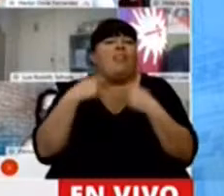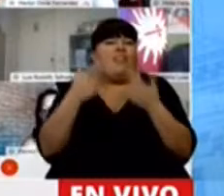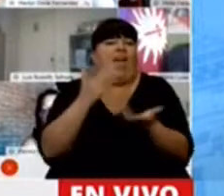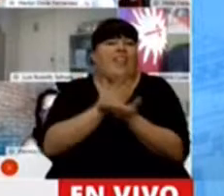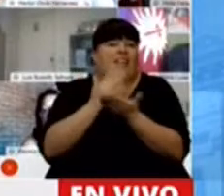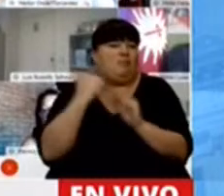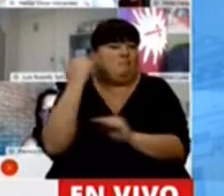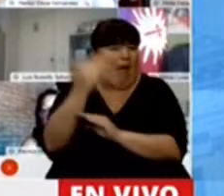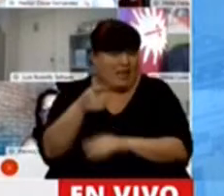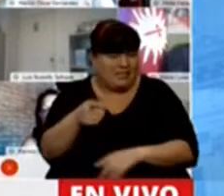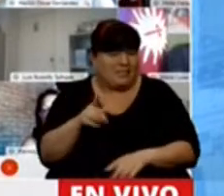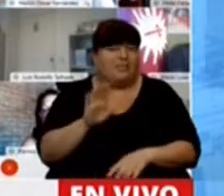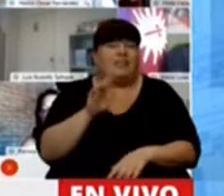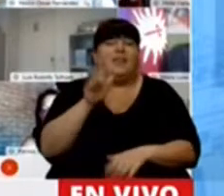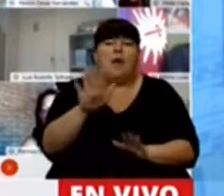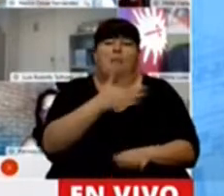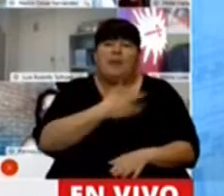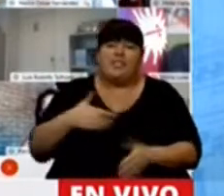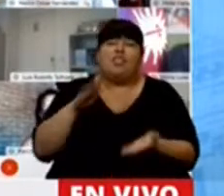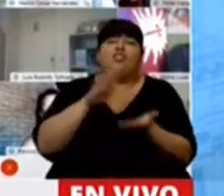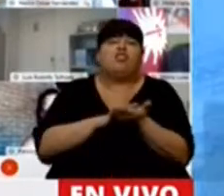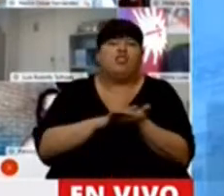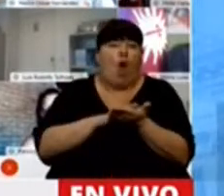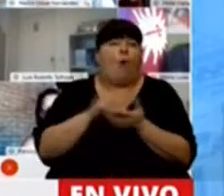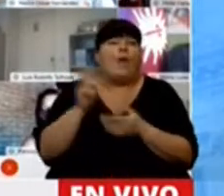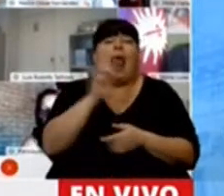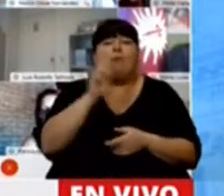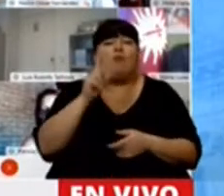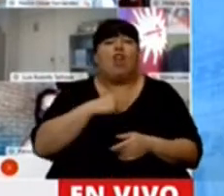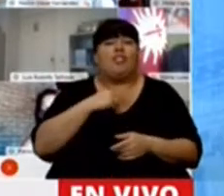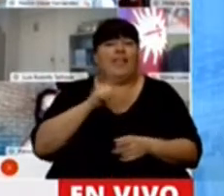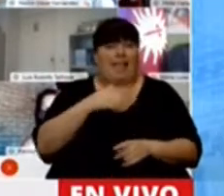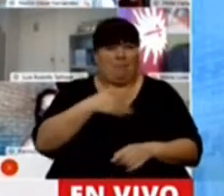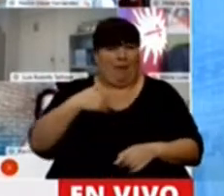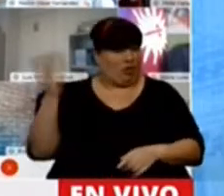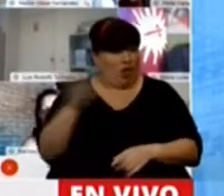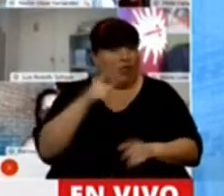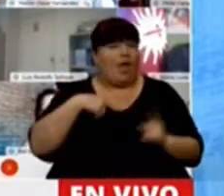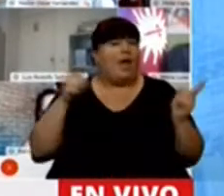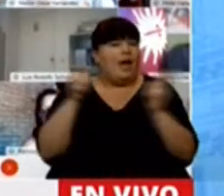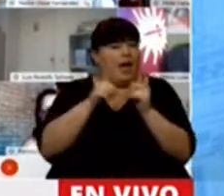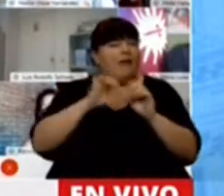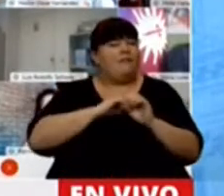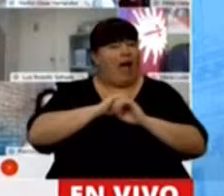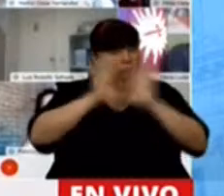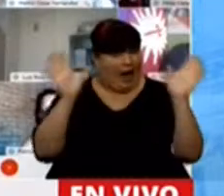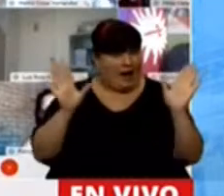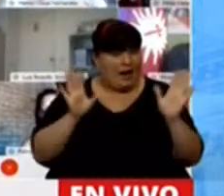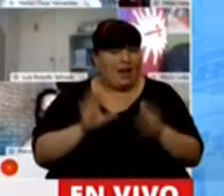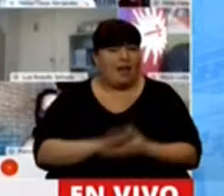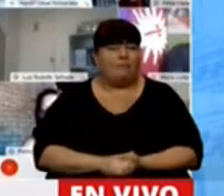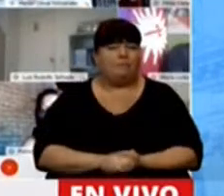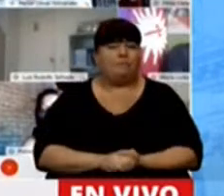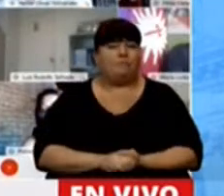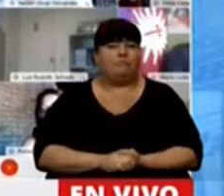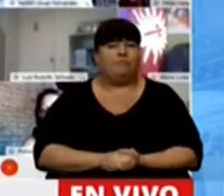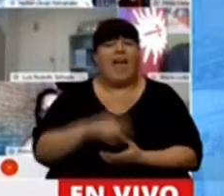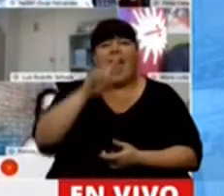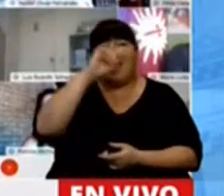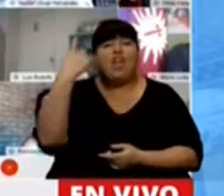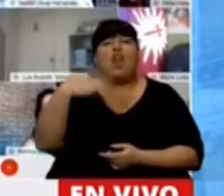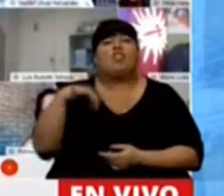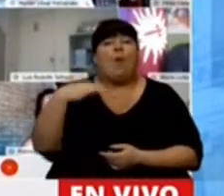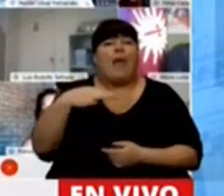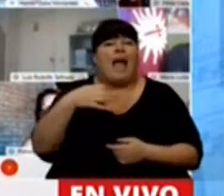de derechos. Mire, señor presidente, respecto a que no toda mujer se siente madre, quiero hacer una breve aclaración. El Estado no obliga